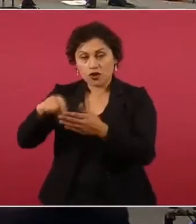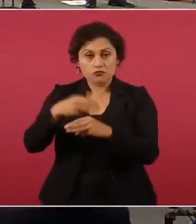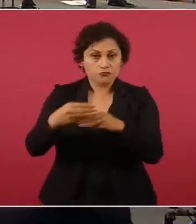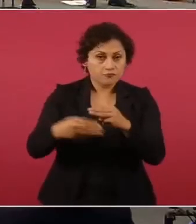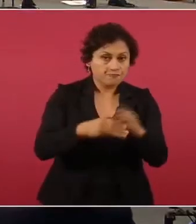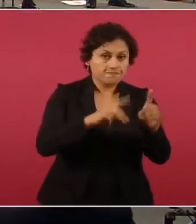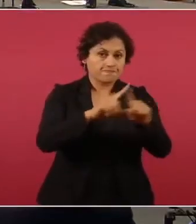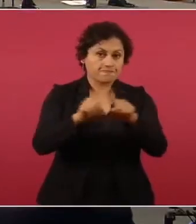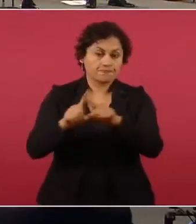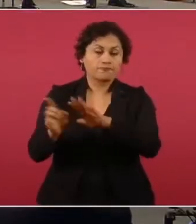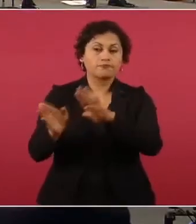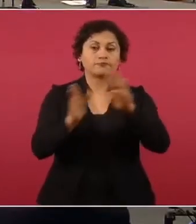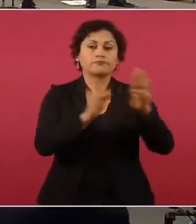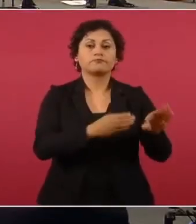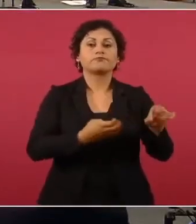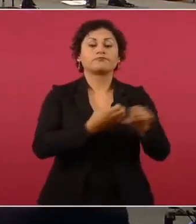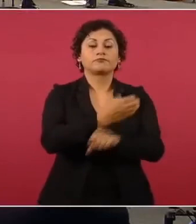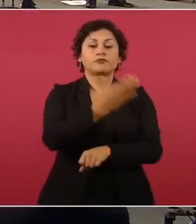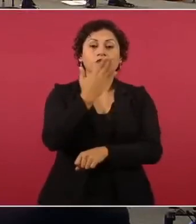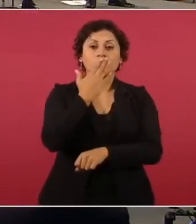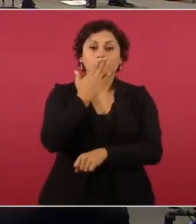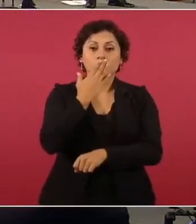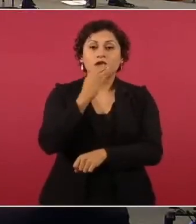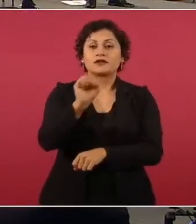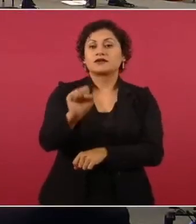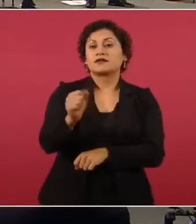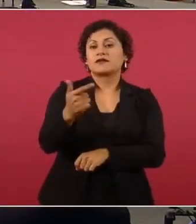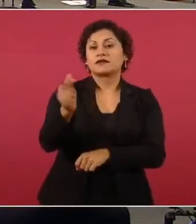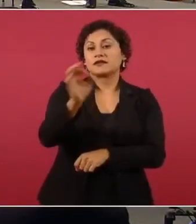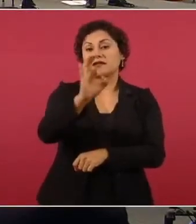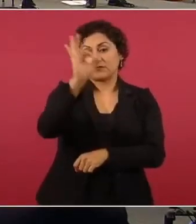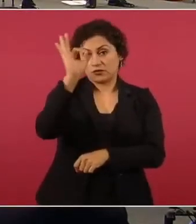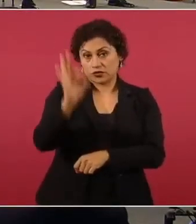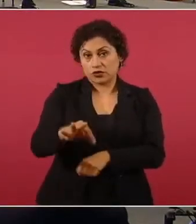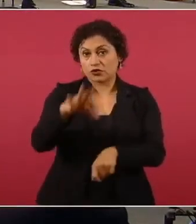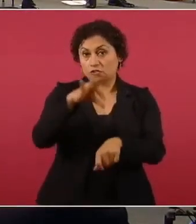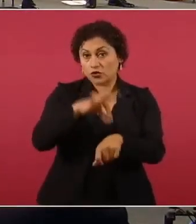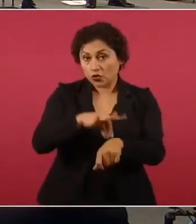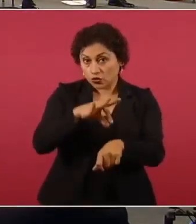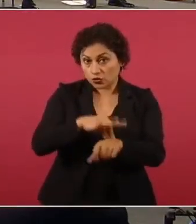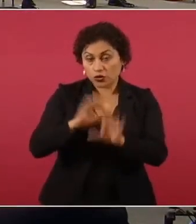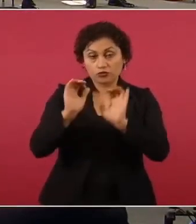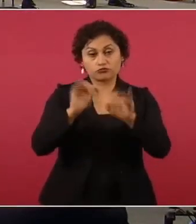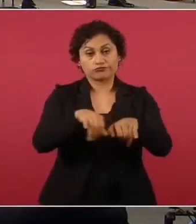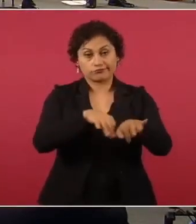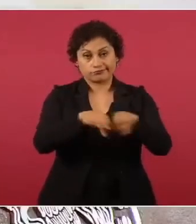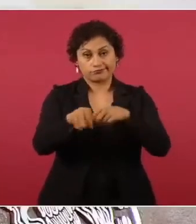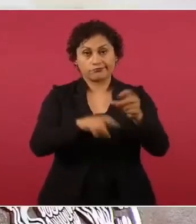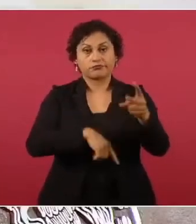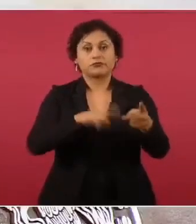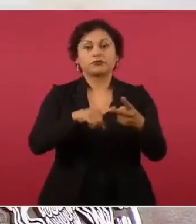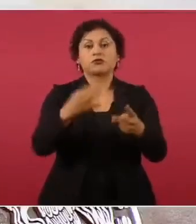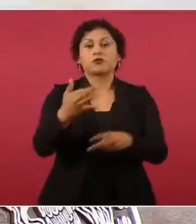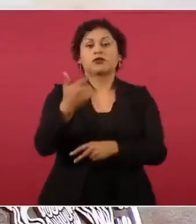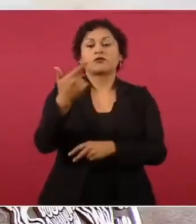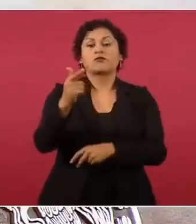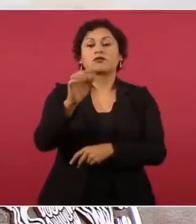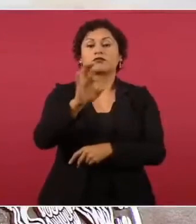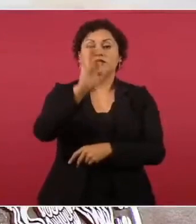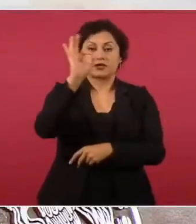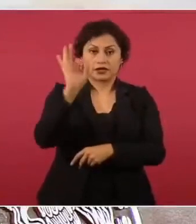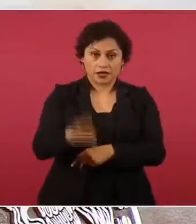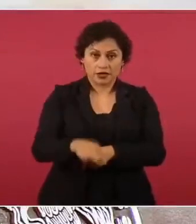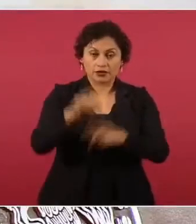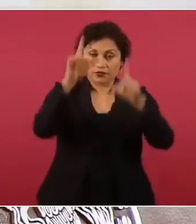a Sonora con un 67% de cobertura de médicos especialistas y un 50% en médicos generales y personal